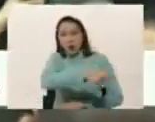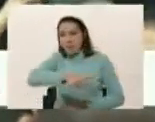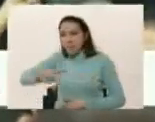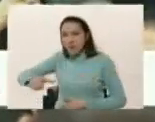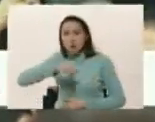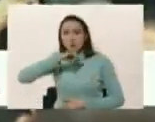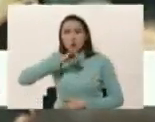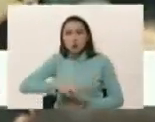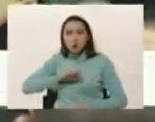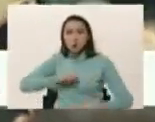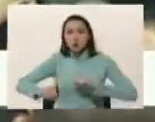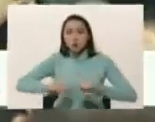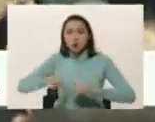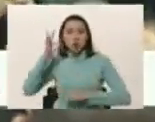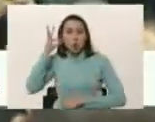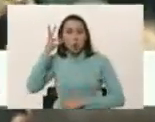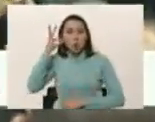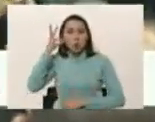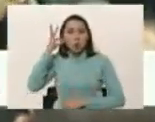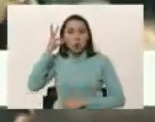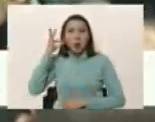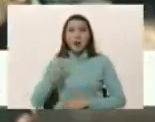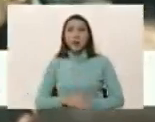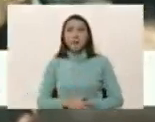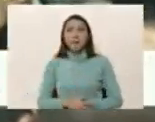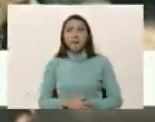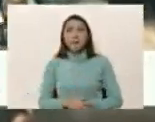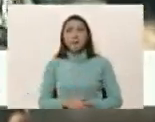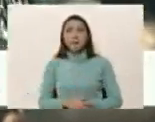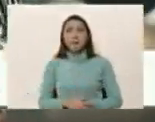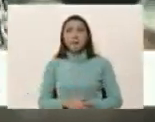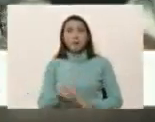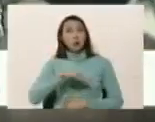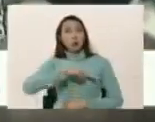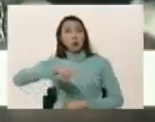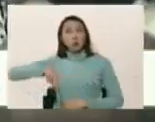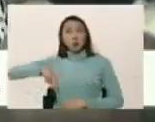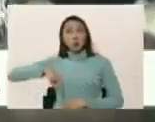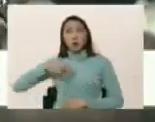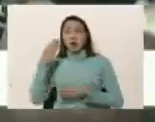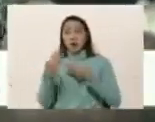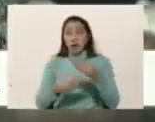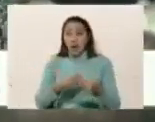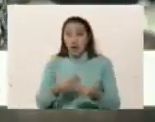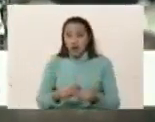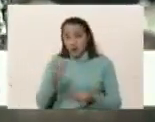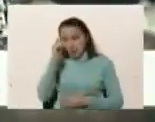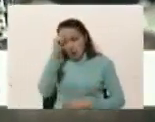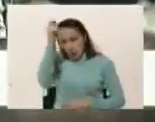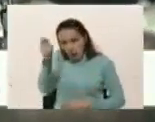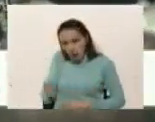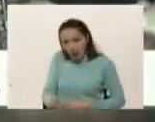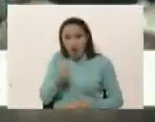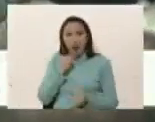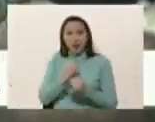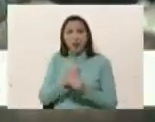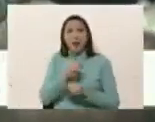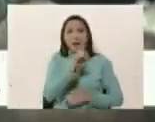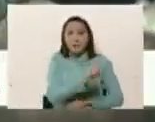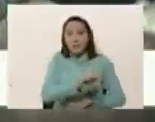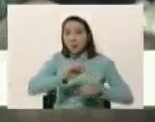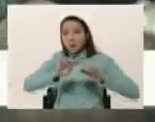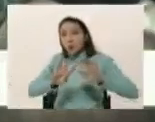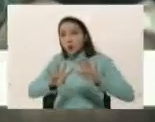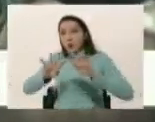del movimiento de mujeres sencillamente hacemos reverencia al trabajo que en 1999